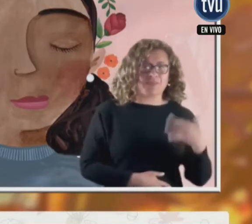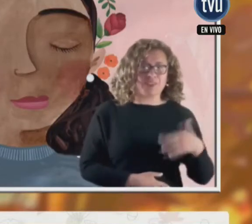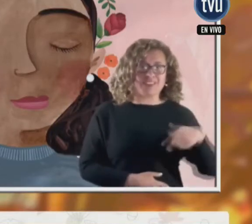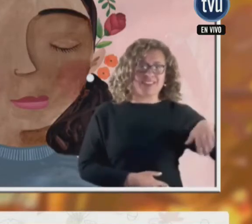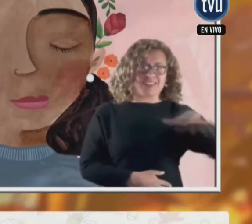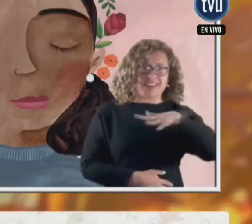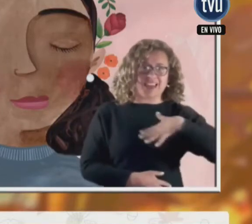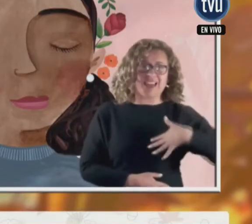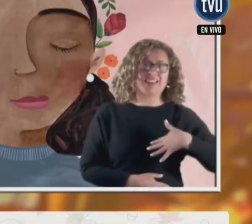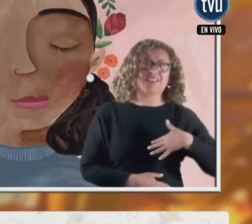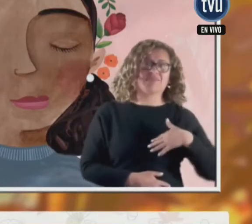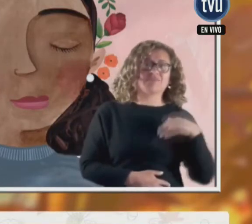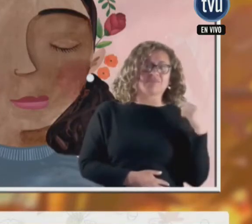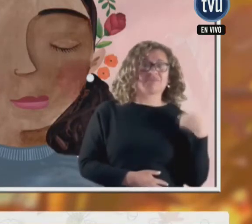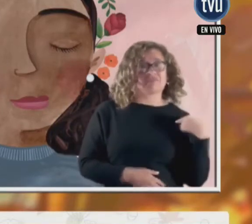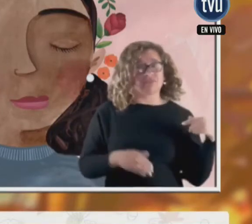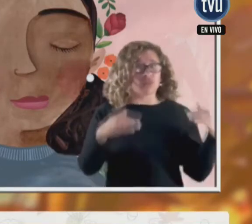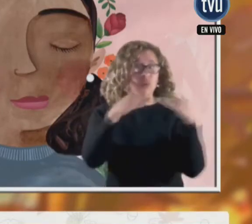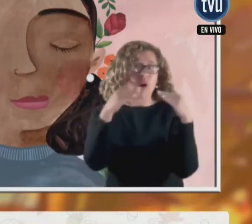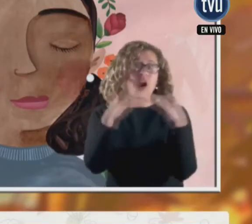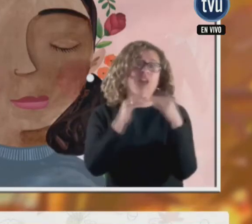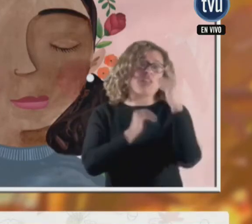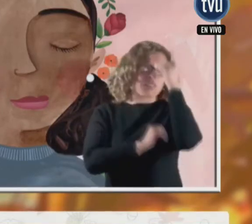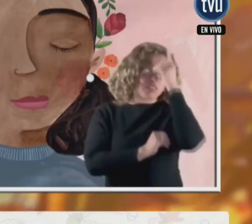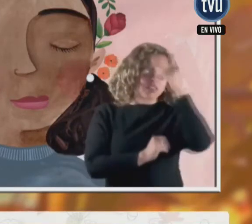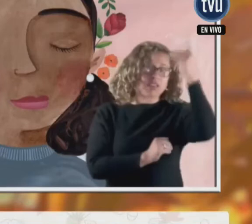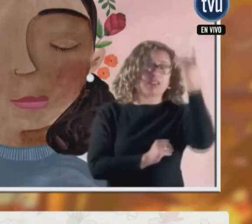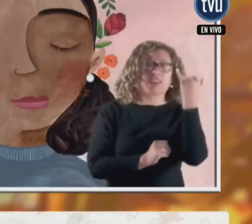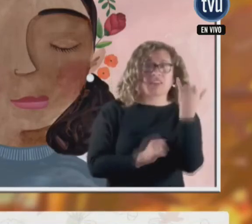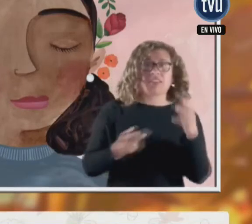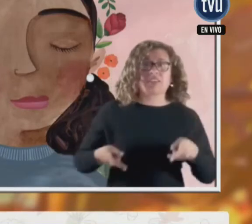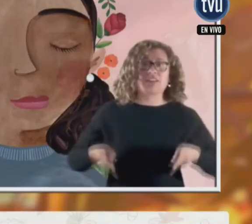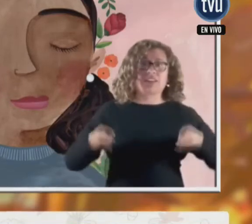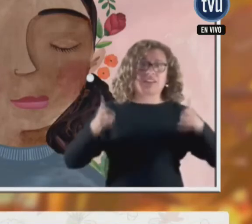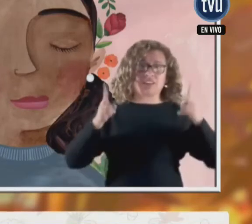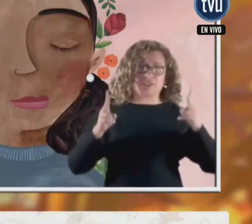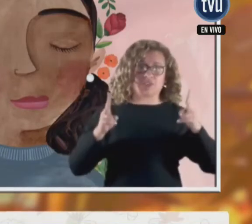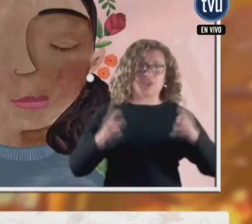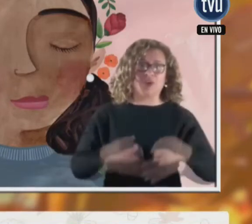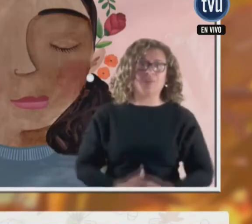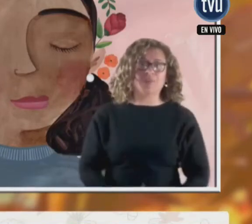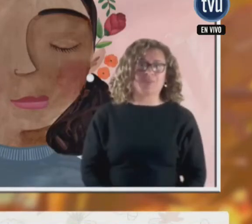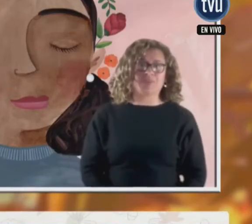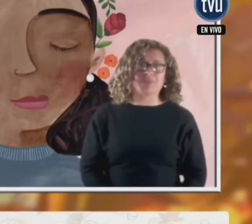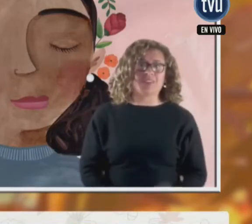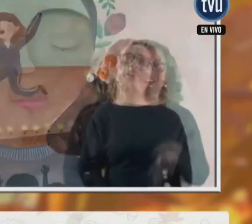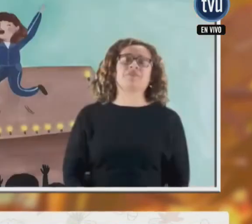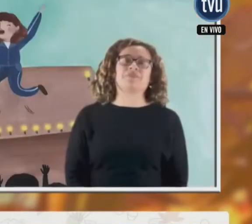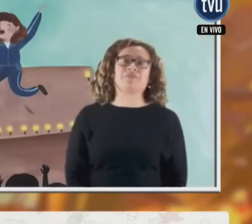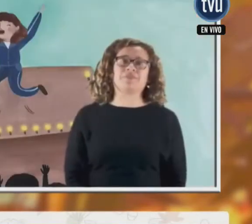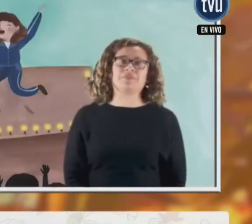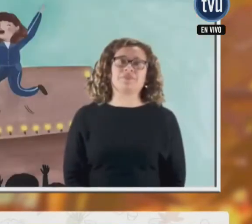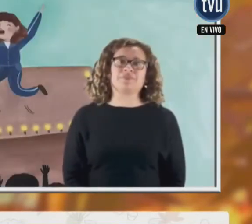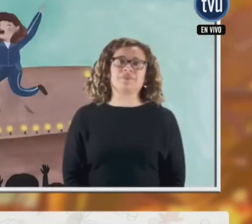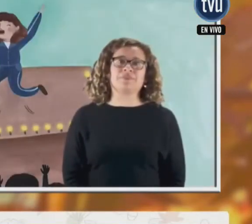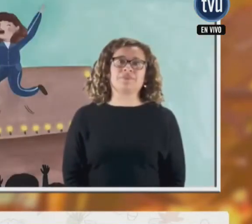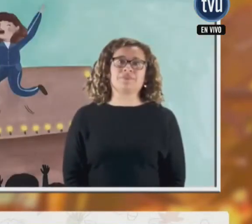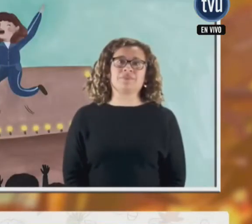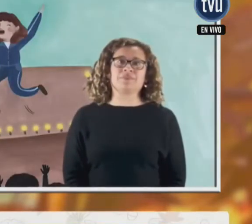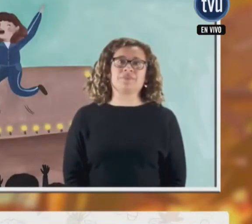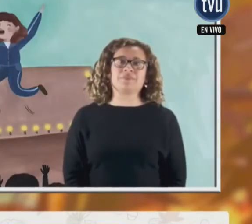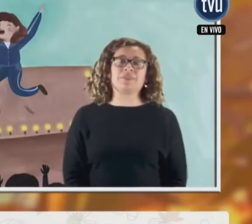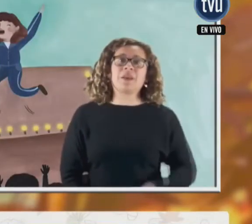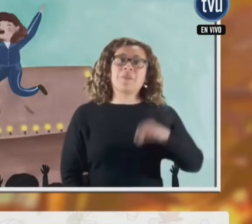Celia, una niña colombiana que llega a Chile y que espera que también el resto de su familia pueda llegar, su hermanito, su